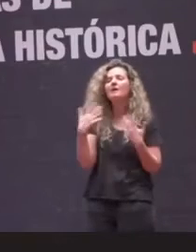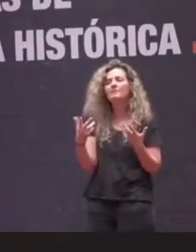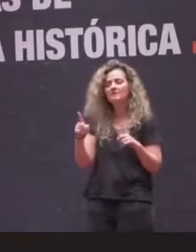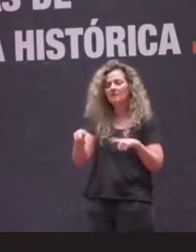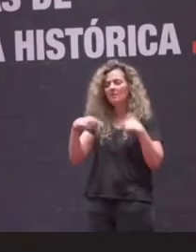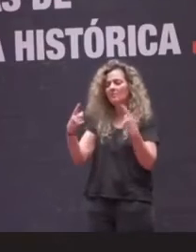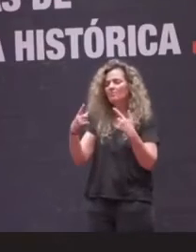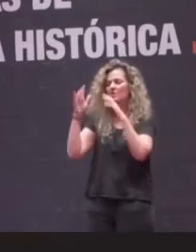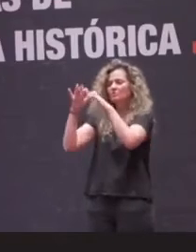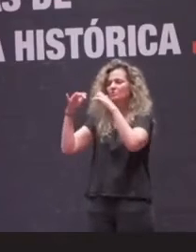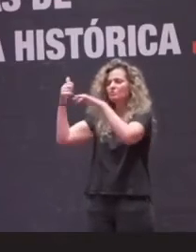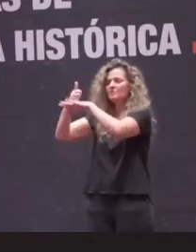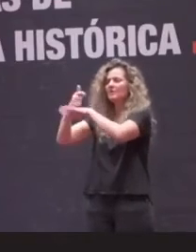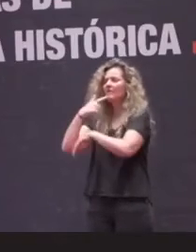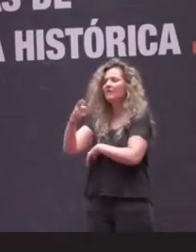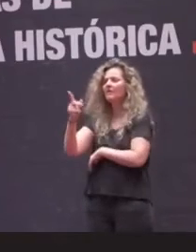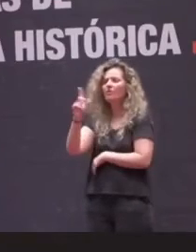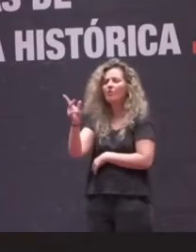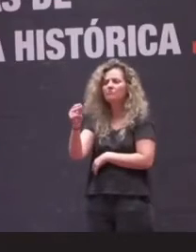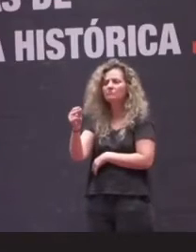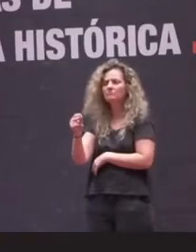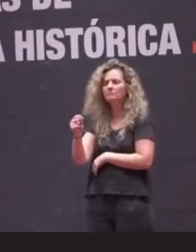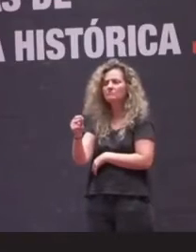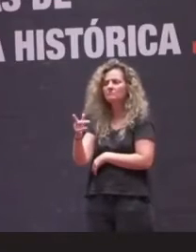o Supremo chega e dice que non? Nada. Pois non pasou nada.